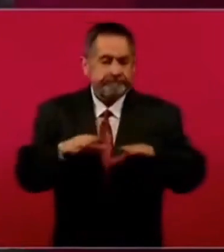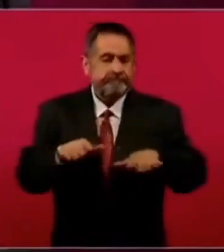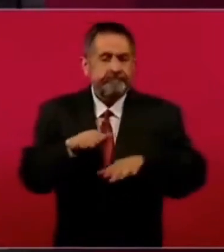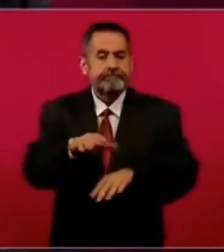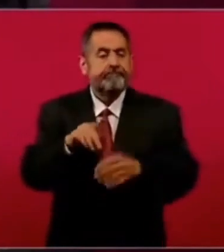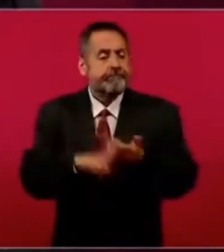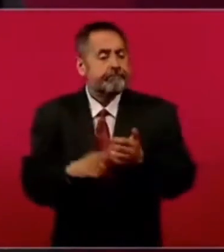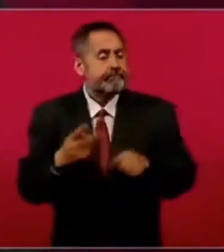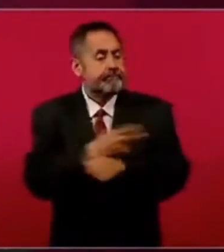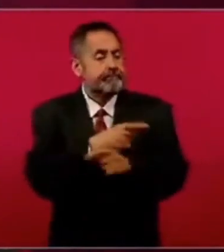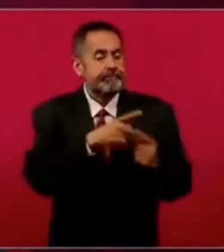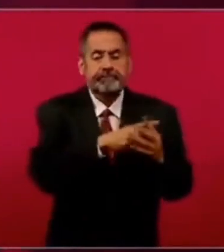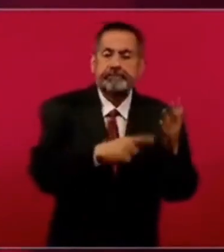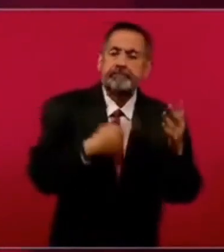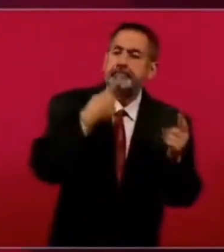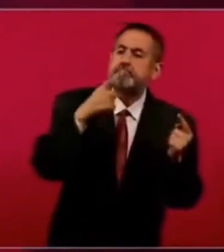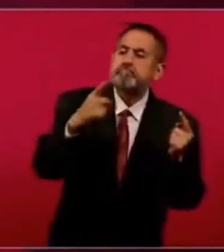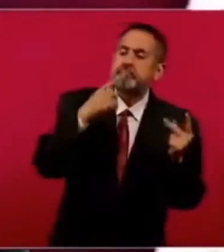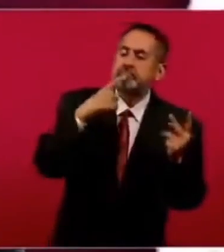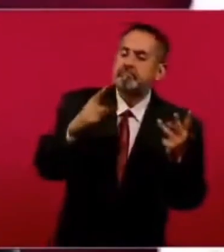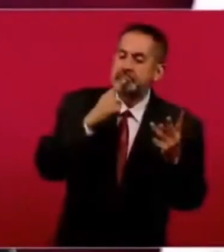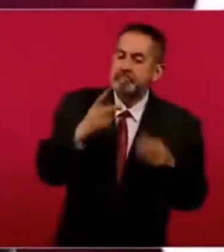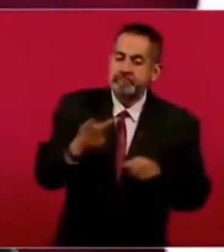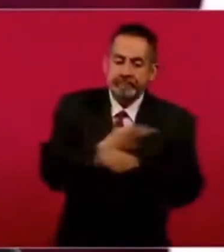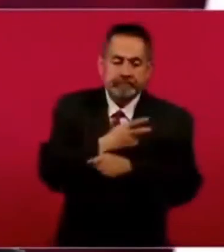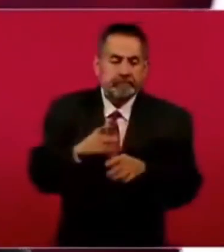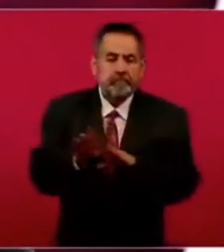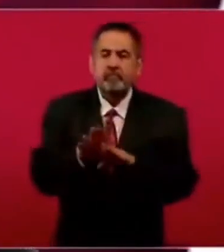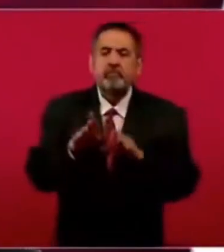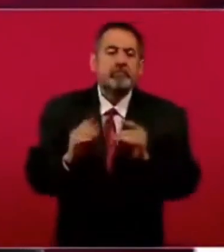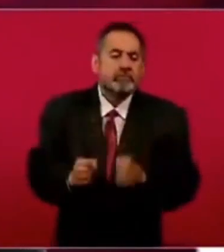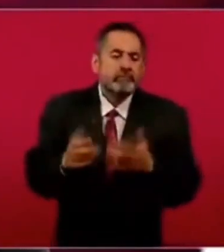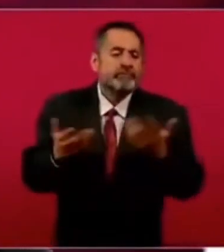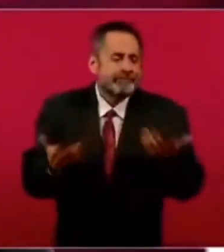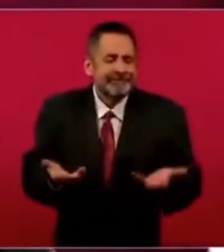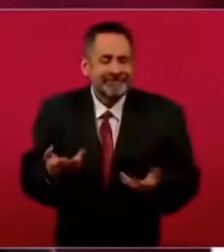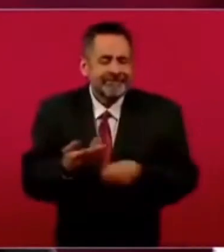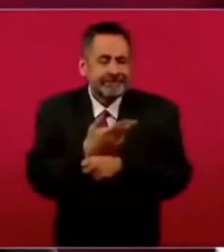sobre cómo están las denuncias, el estado en que se encuentran,